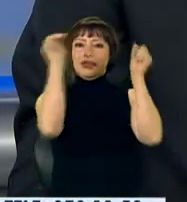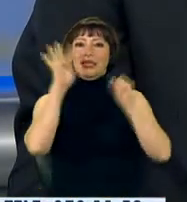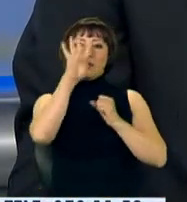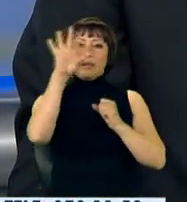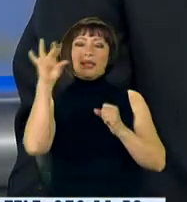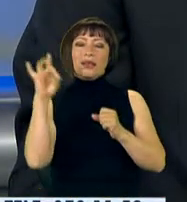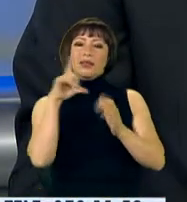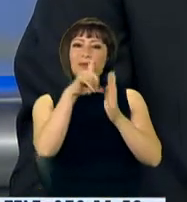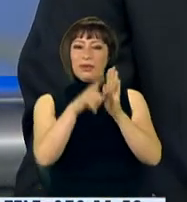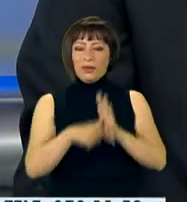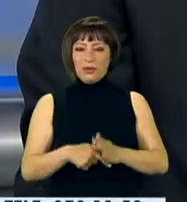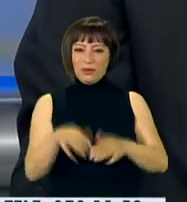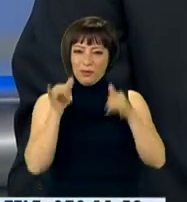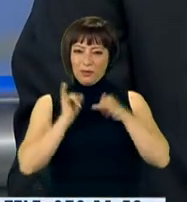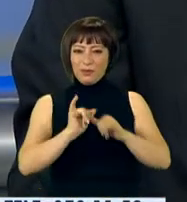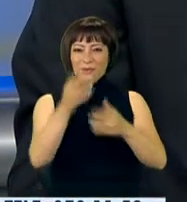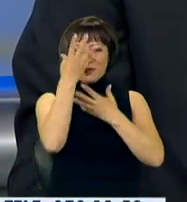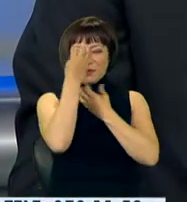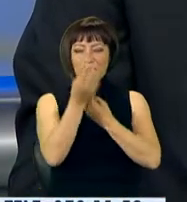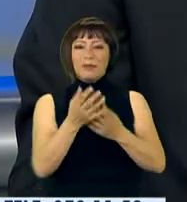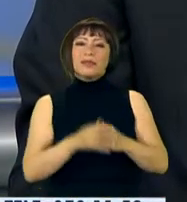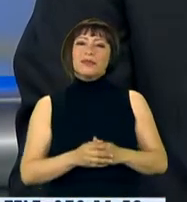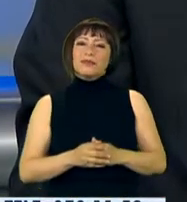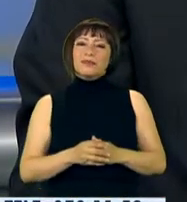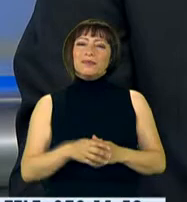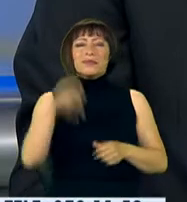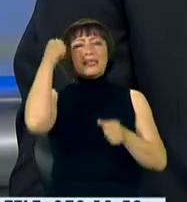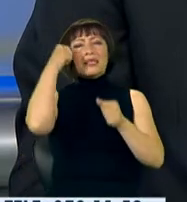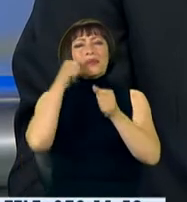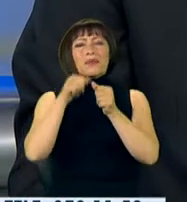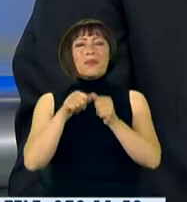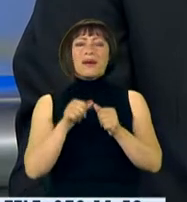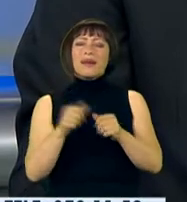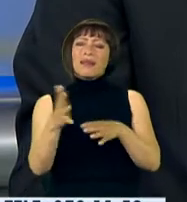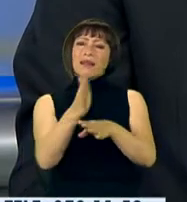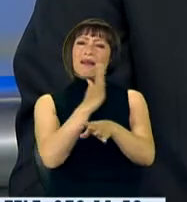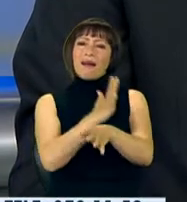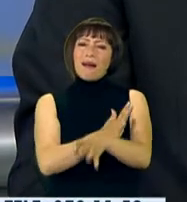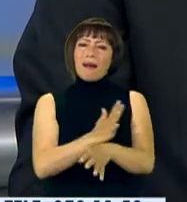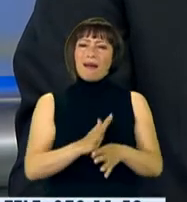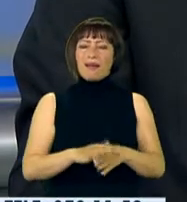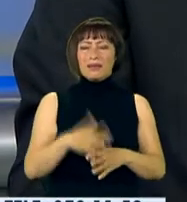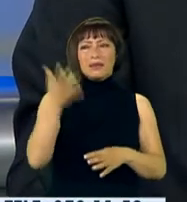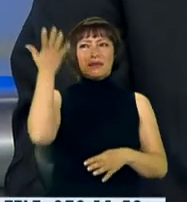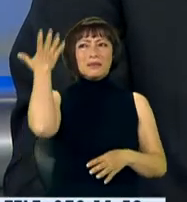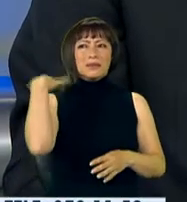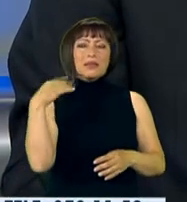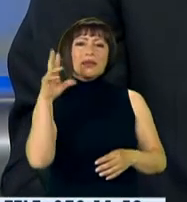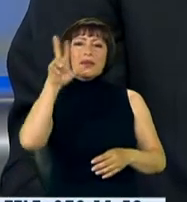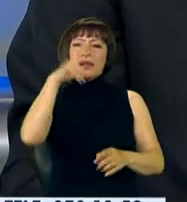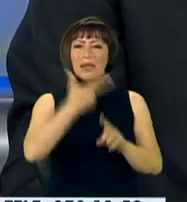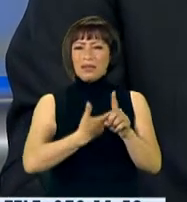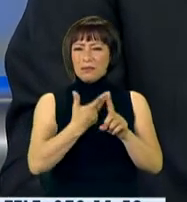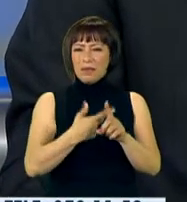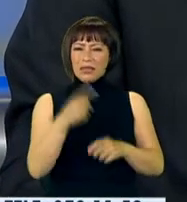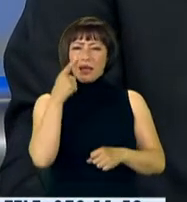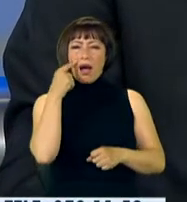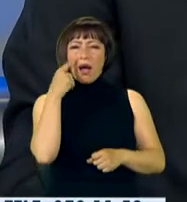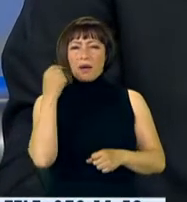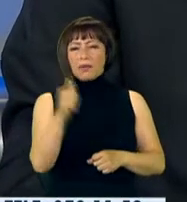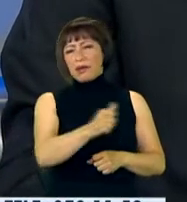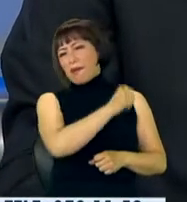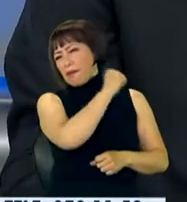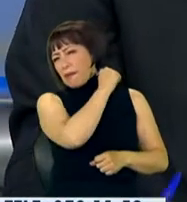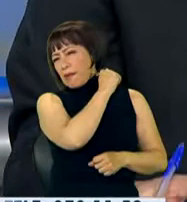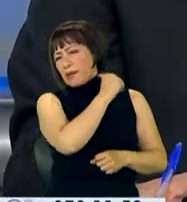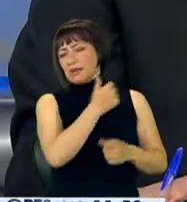7:48 y continuamos informando. Ustedes recordarán la trágica historia de Franklin, un hombre que quedó parapléjico hace 3 meses tras un